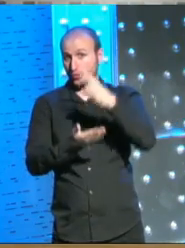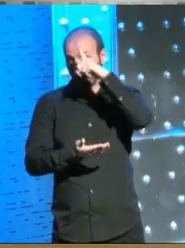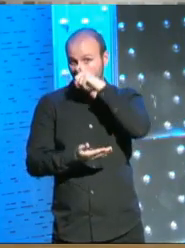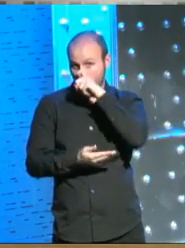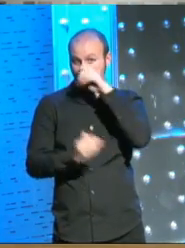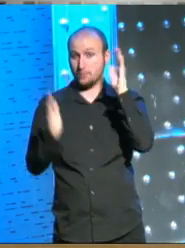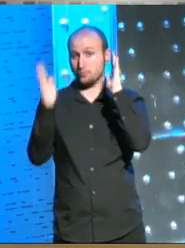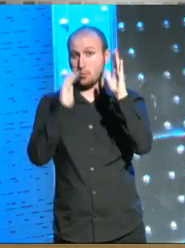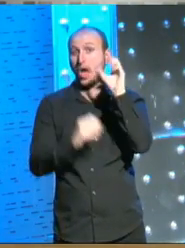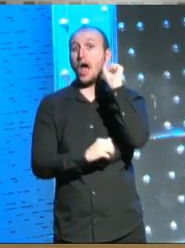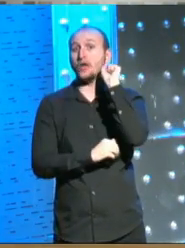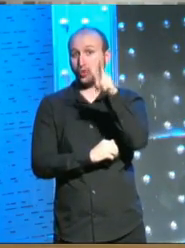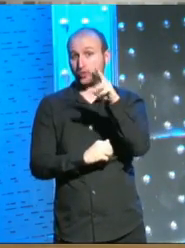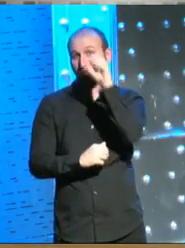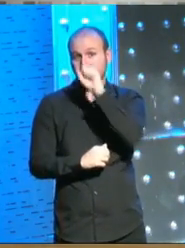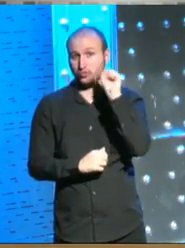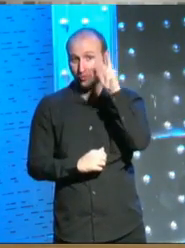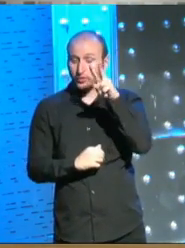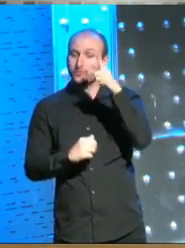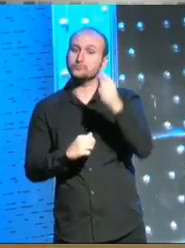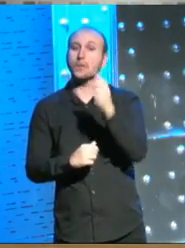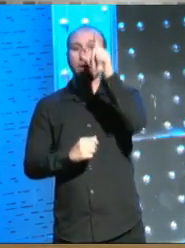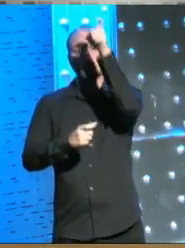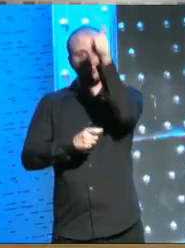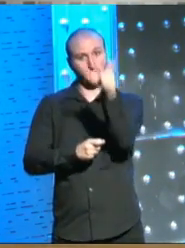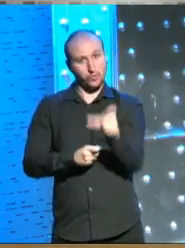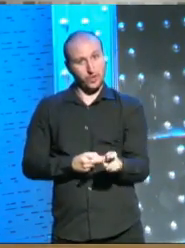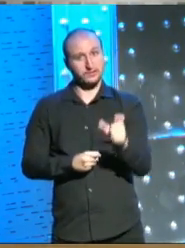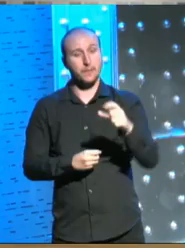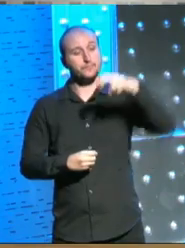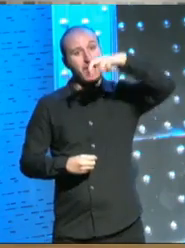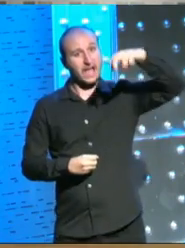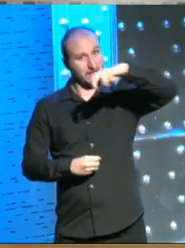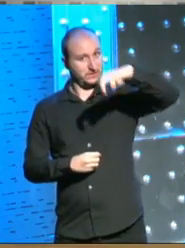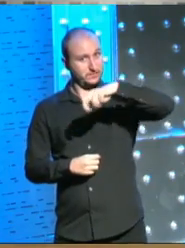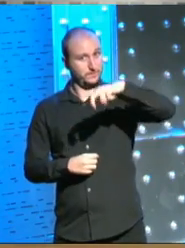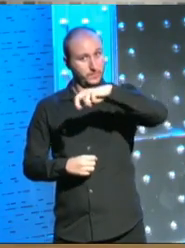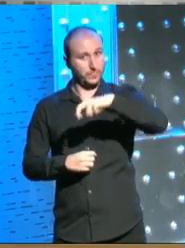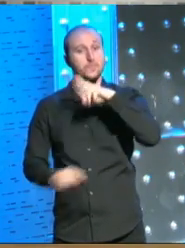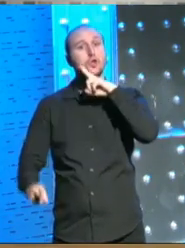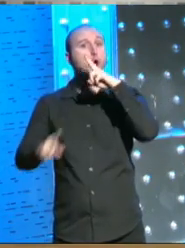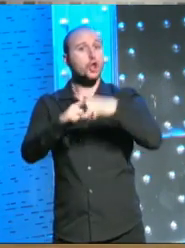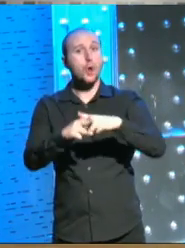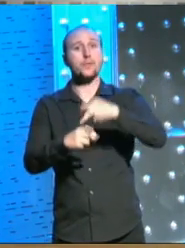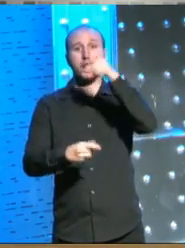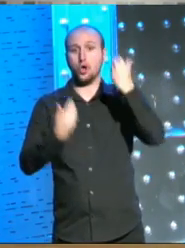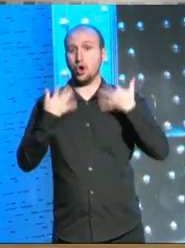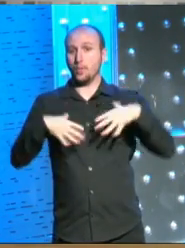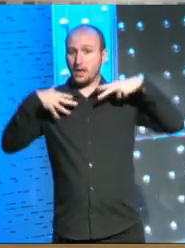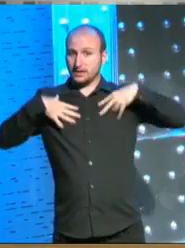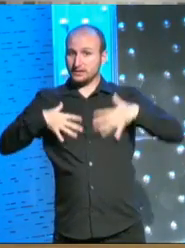12, es un cuadro en que se ve una silueta móvil bajando la escalera. El cuadro se llama Desnudo bajando la escalera y es